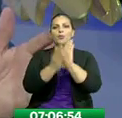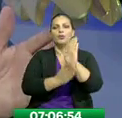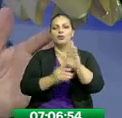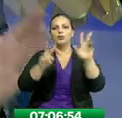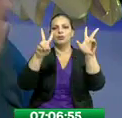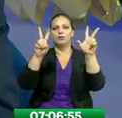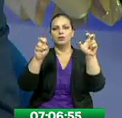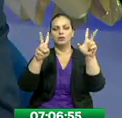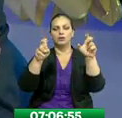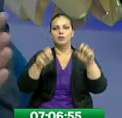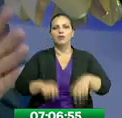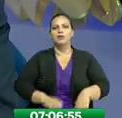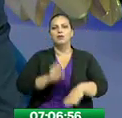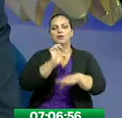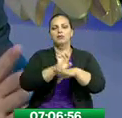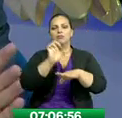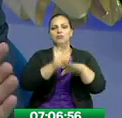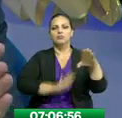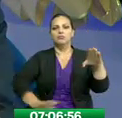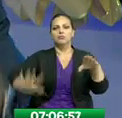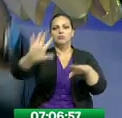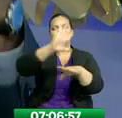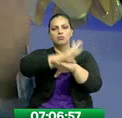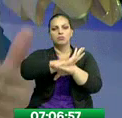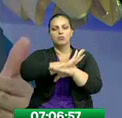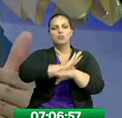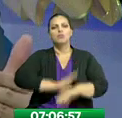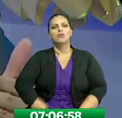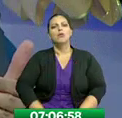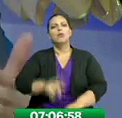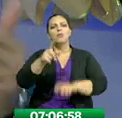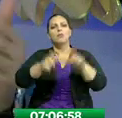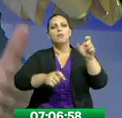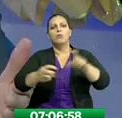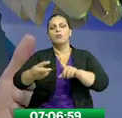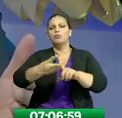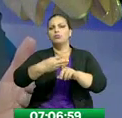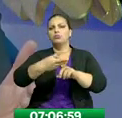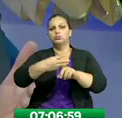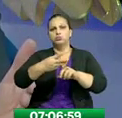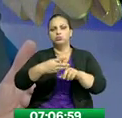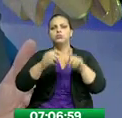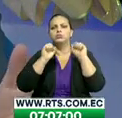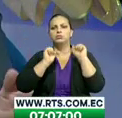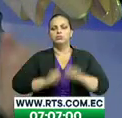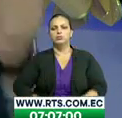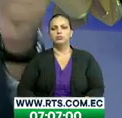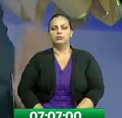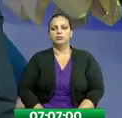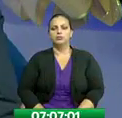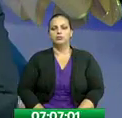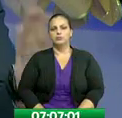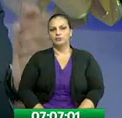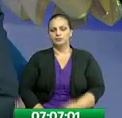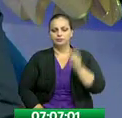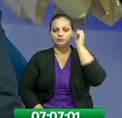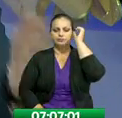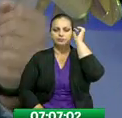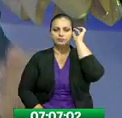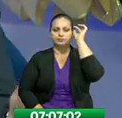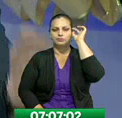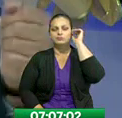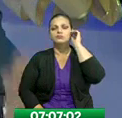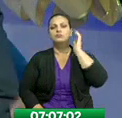parroquias, de las cuales 392 no tienen conectividad. Empezamos ya una realidad con el presidente la semana pasada, cubriendo parroquia